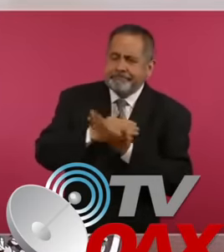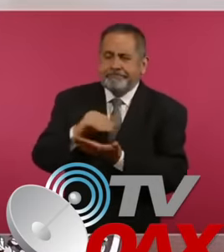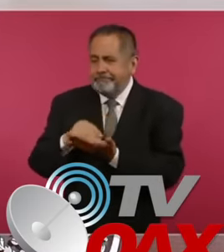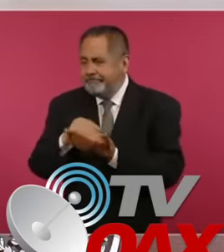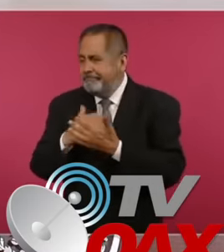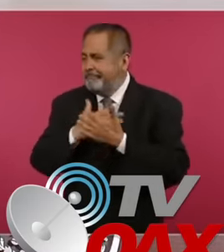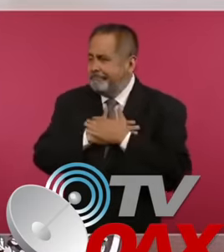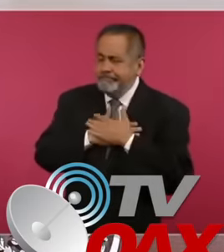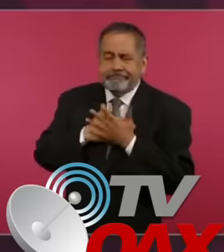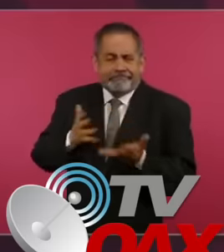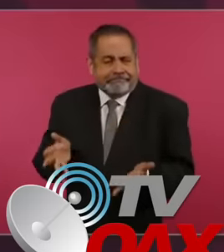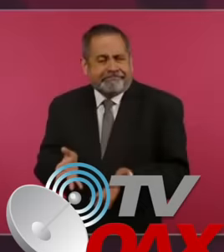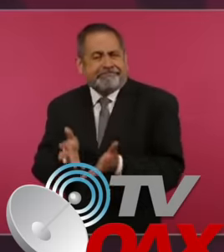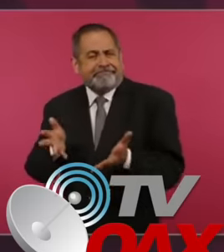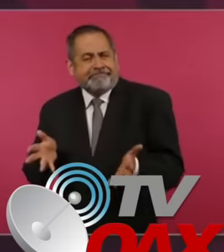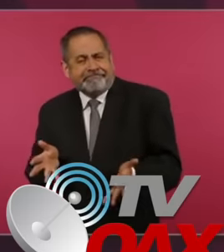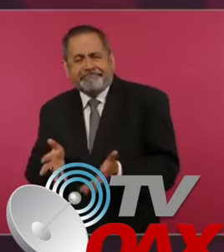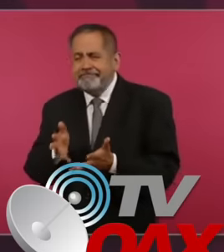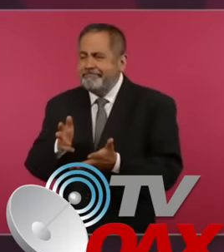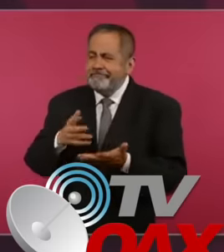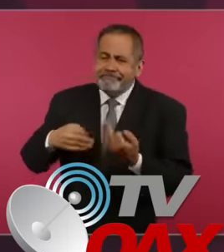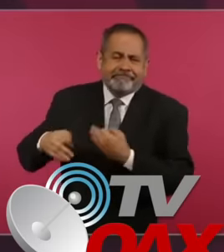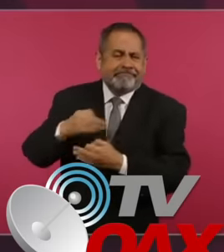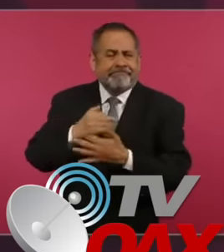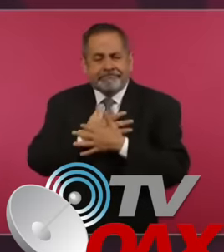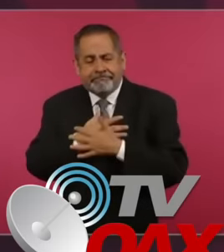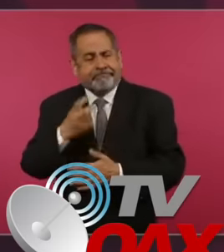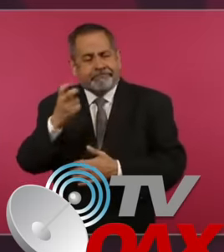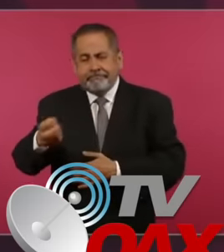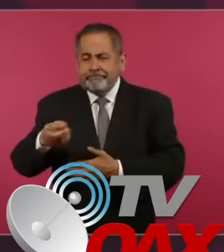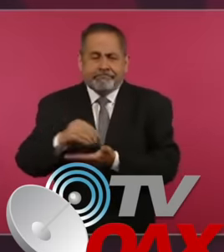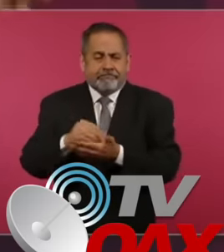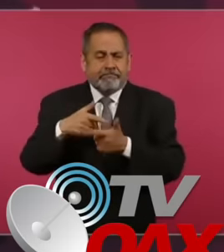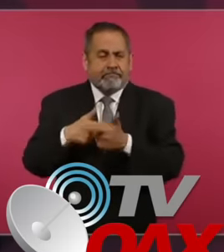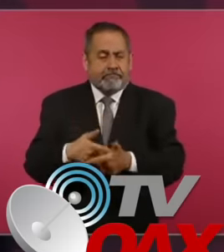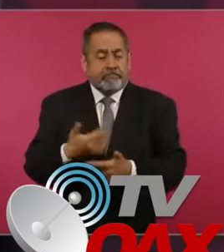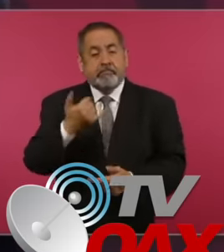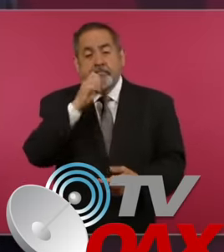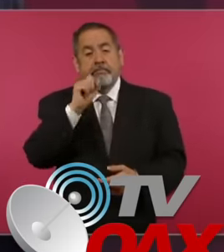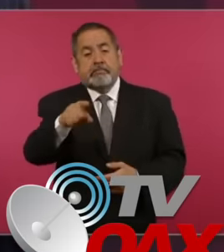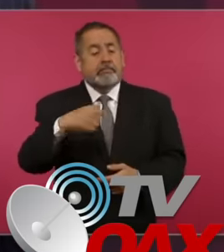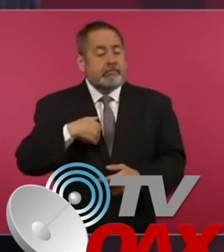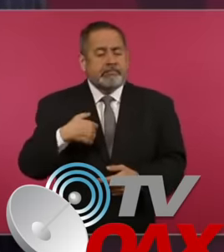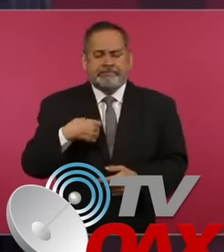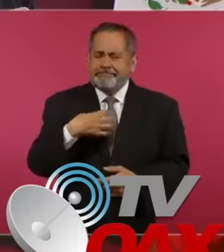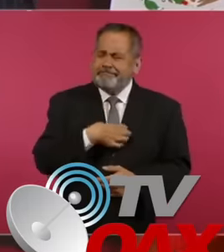postulando y tenemos que seguir hablando de eso. Y también estoy muy contento